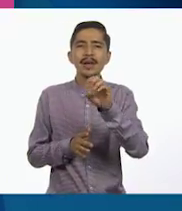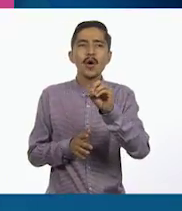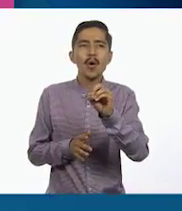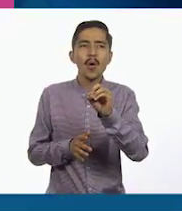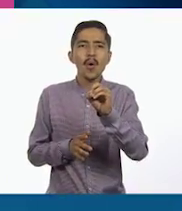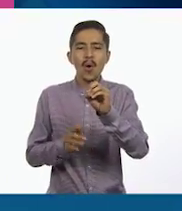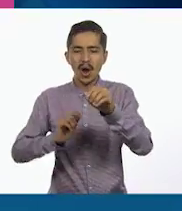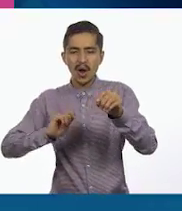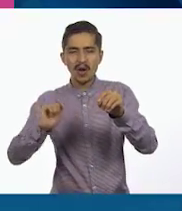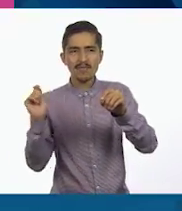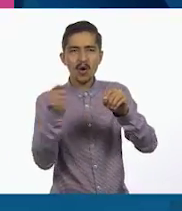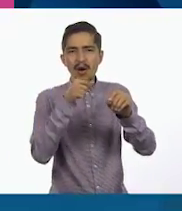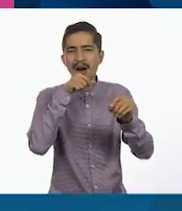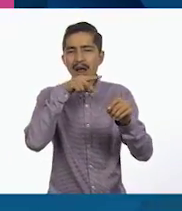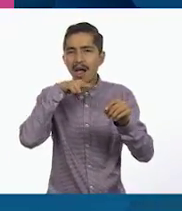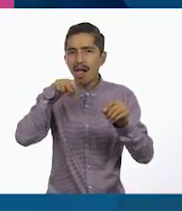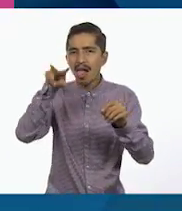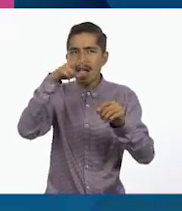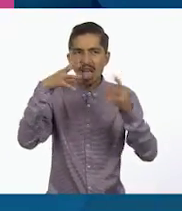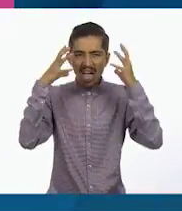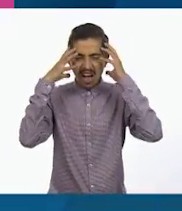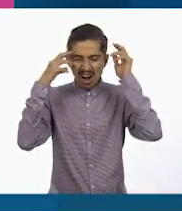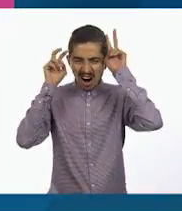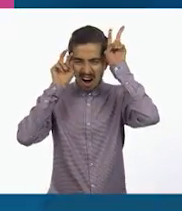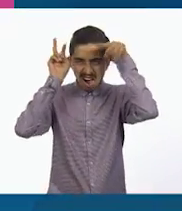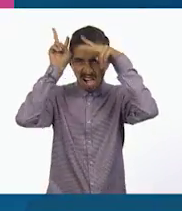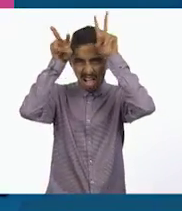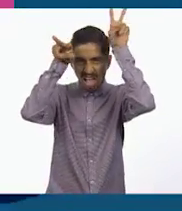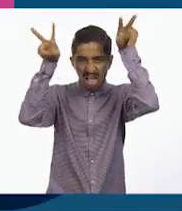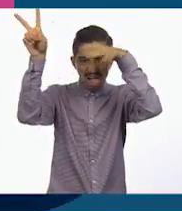Medusa y a sus serpientes.